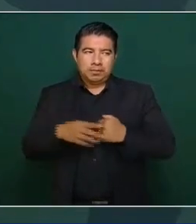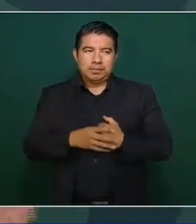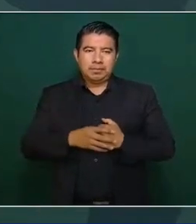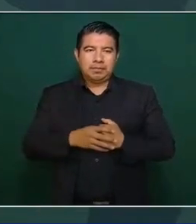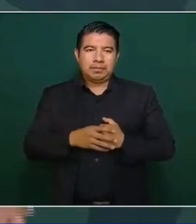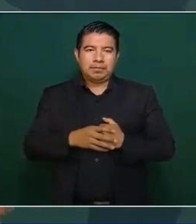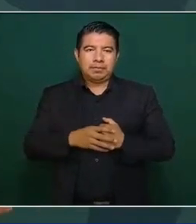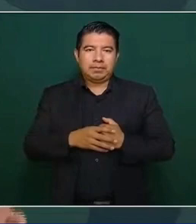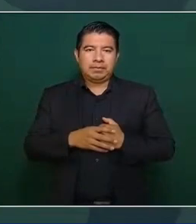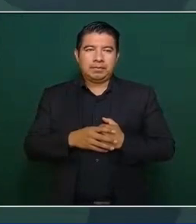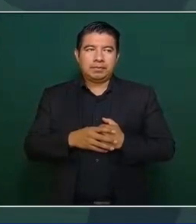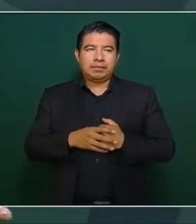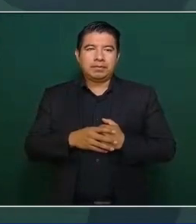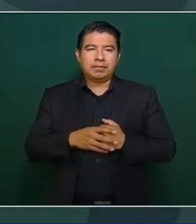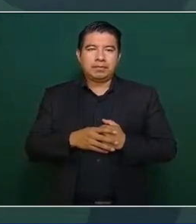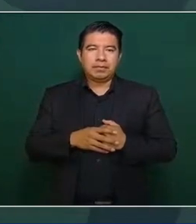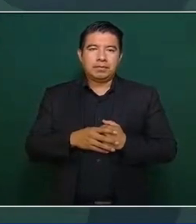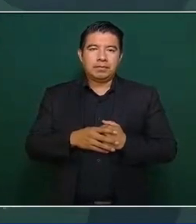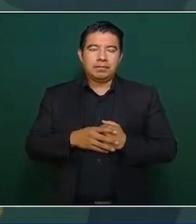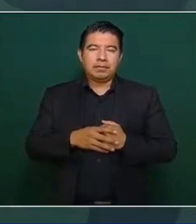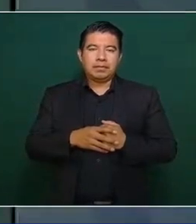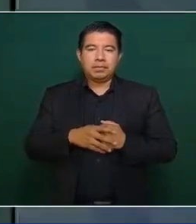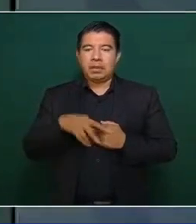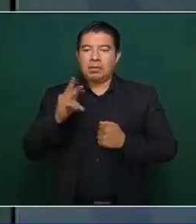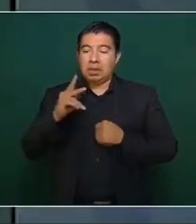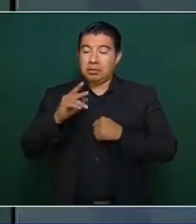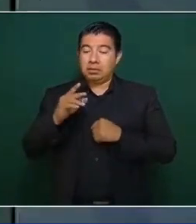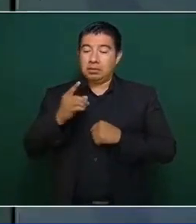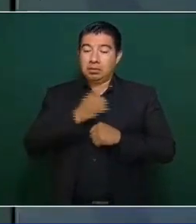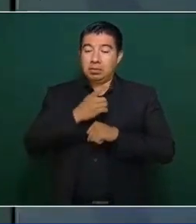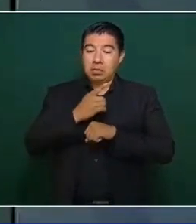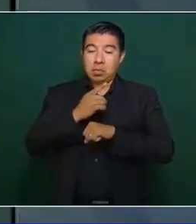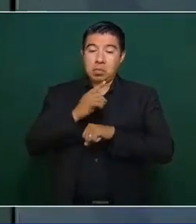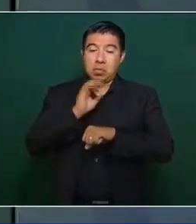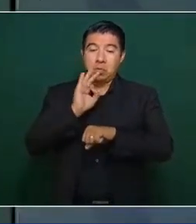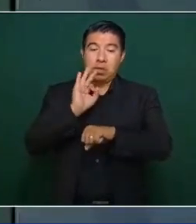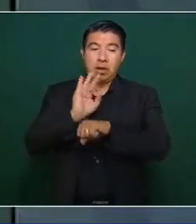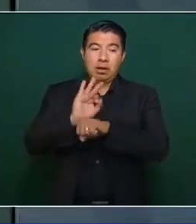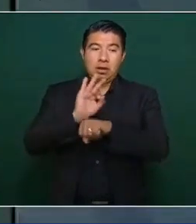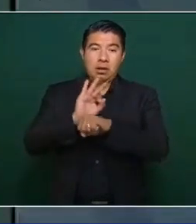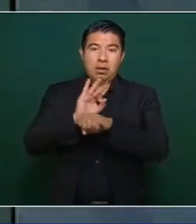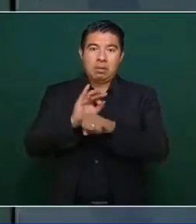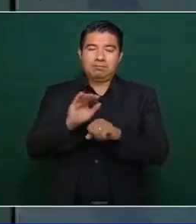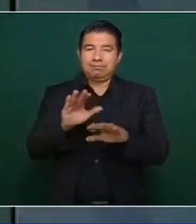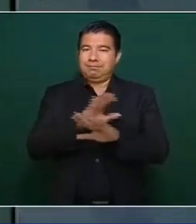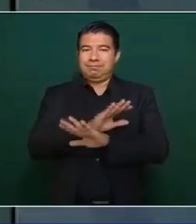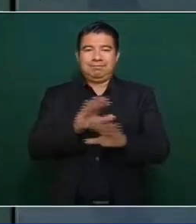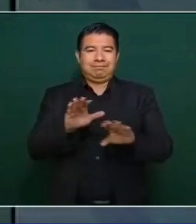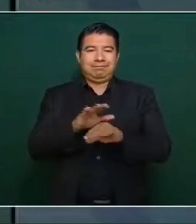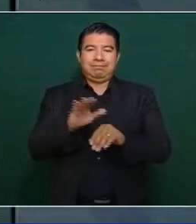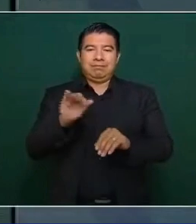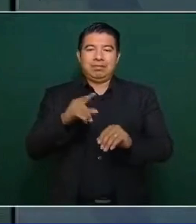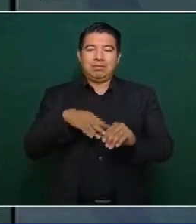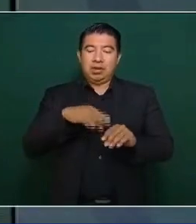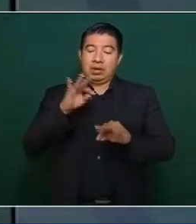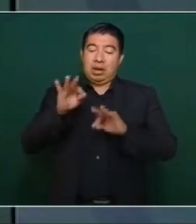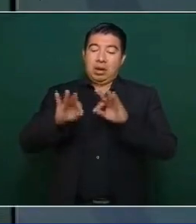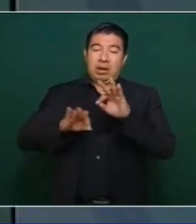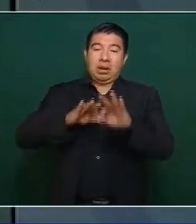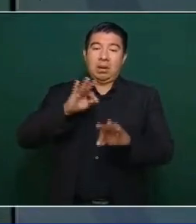Y no se dejaban beneficios, se le tenía que dar un trato especial a